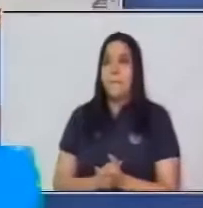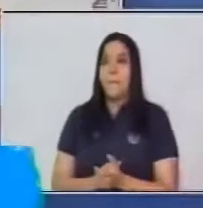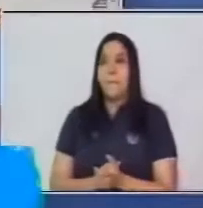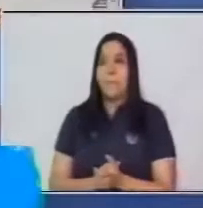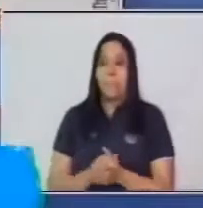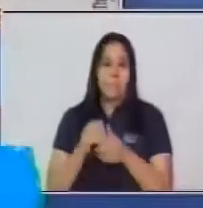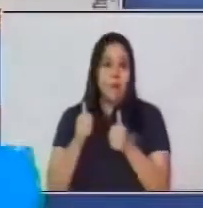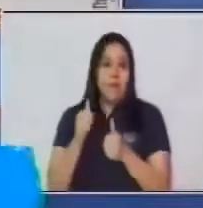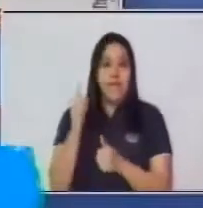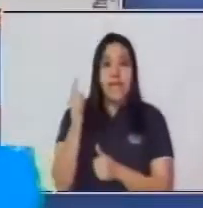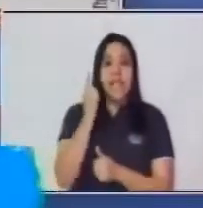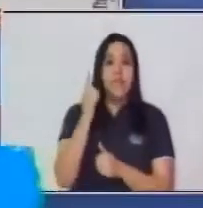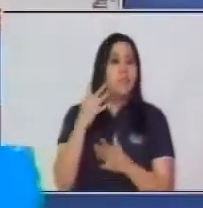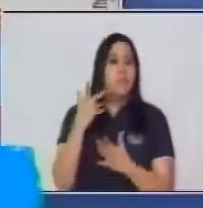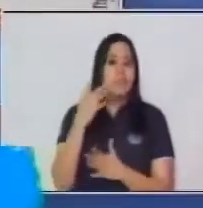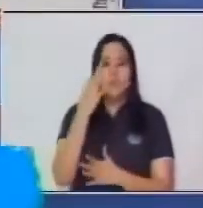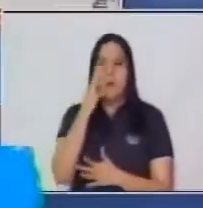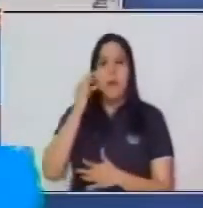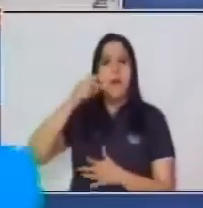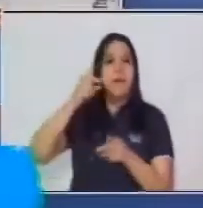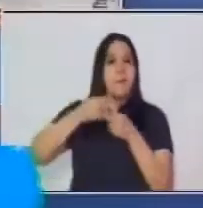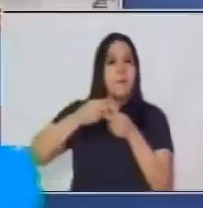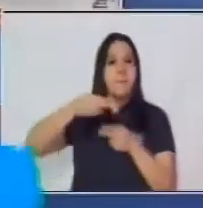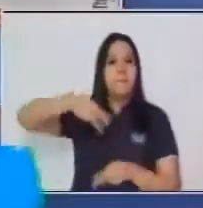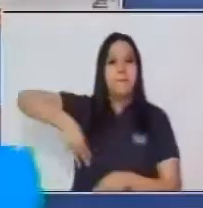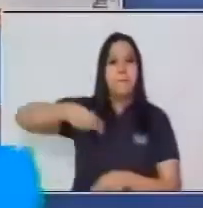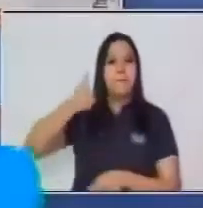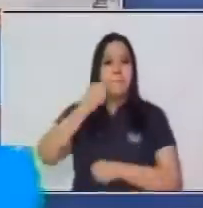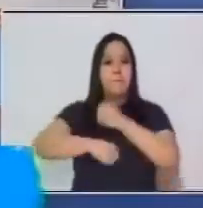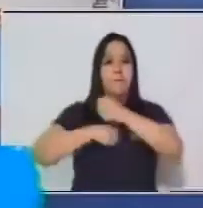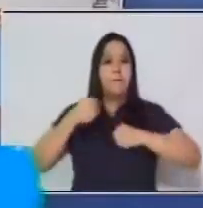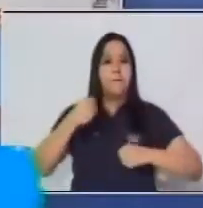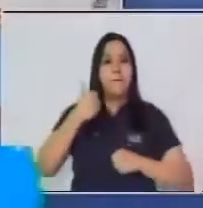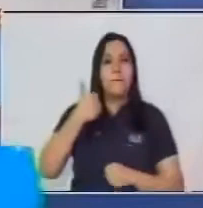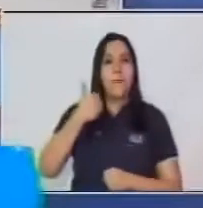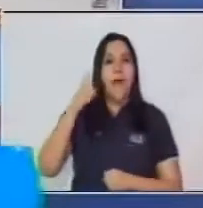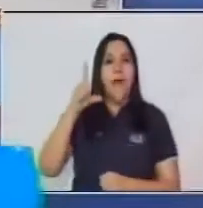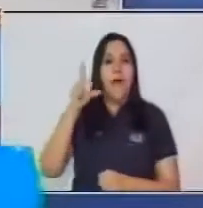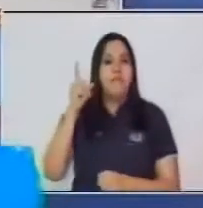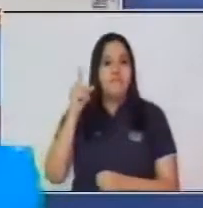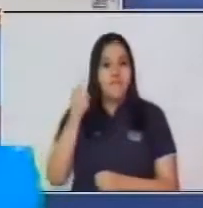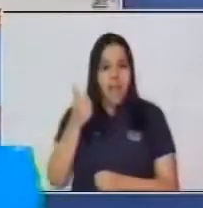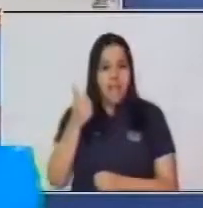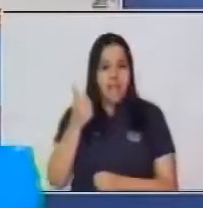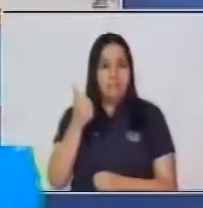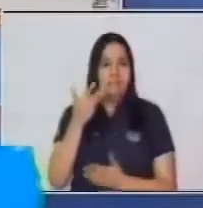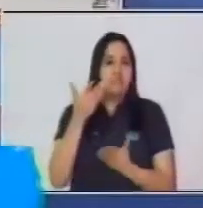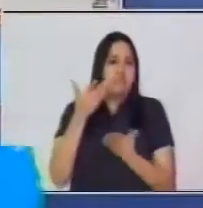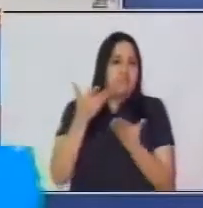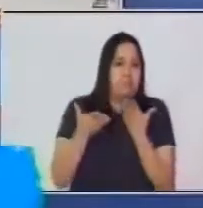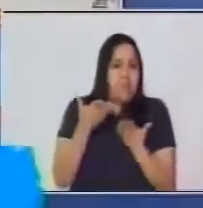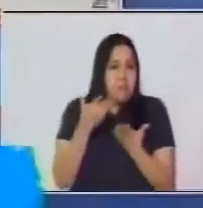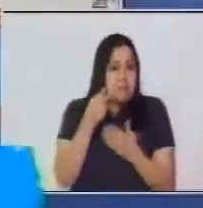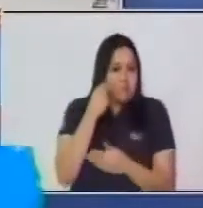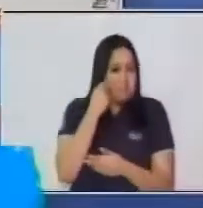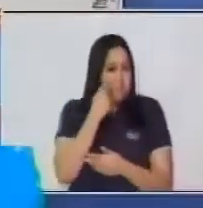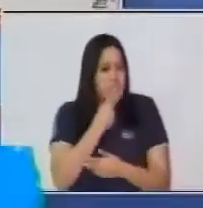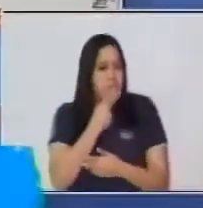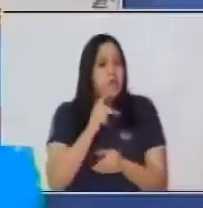Muy bien, en el 1 tenemos a Mafalda. Tal vez tú no estés muy relacionada con ella, pero puedes